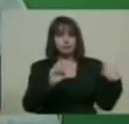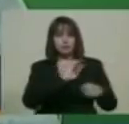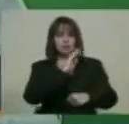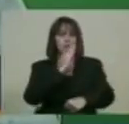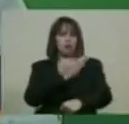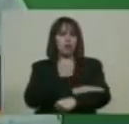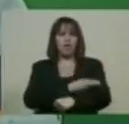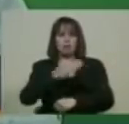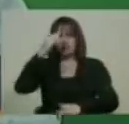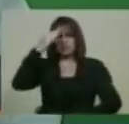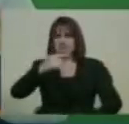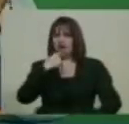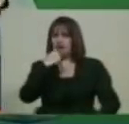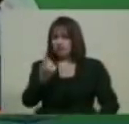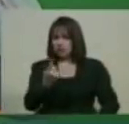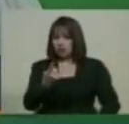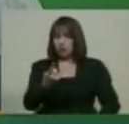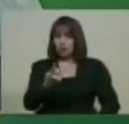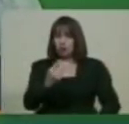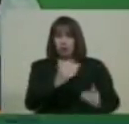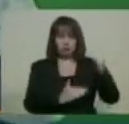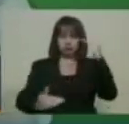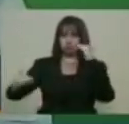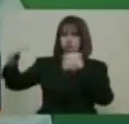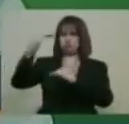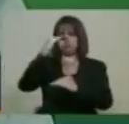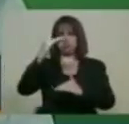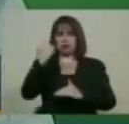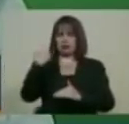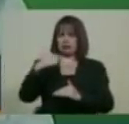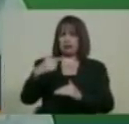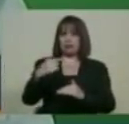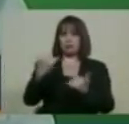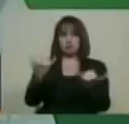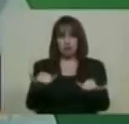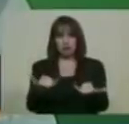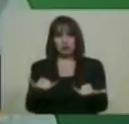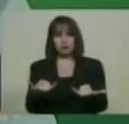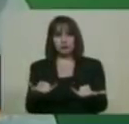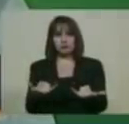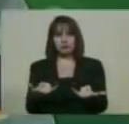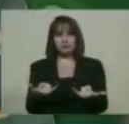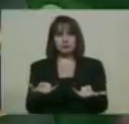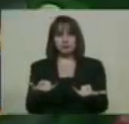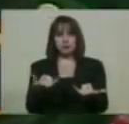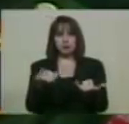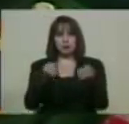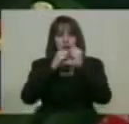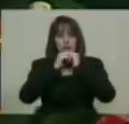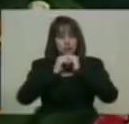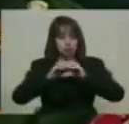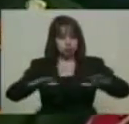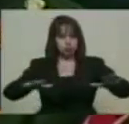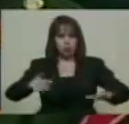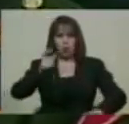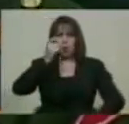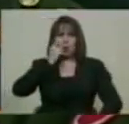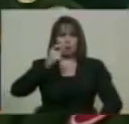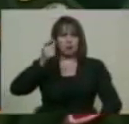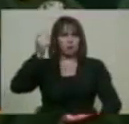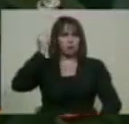militar más elevado que el que tenemos, en despliegue de hombres y